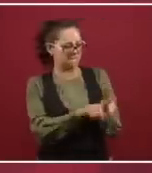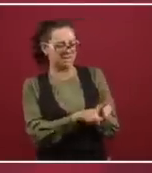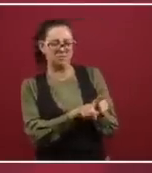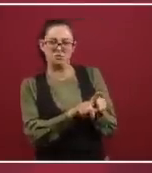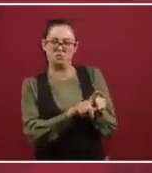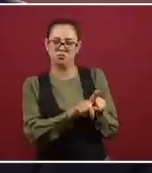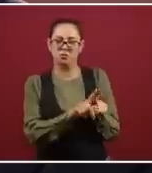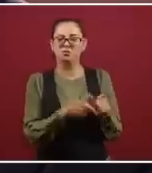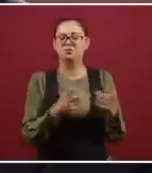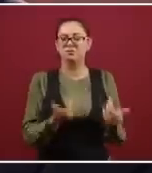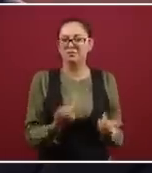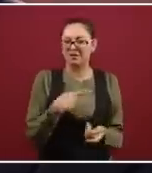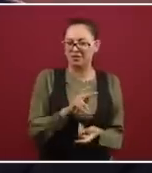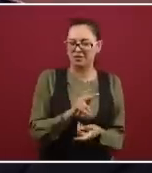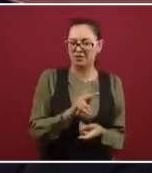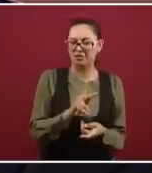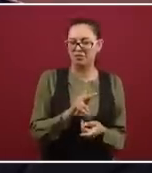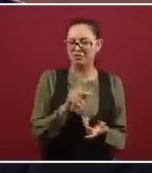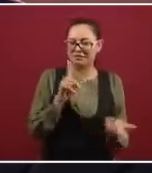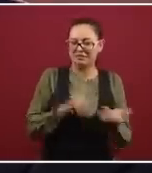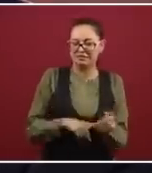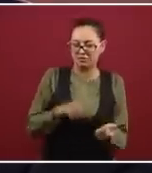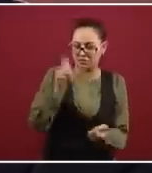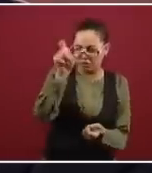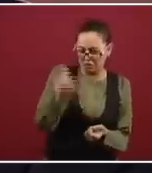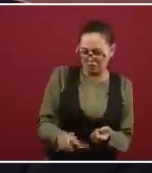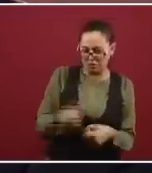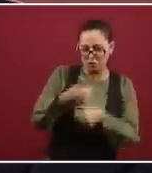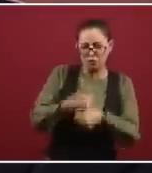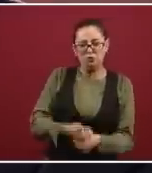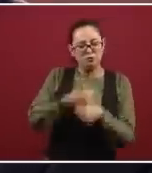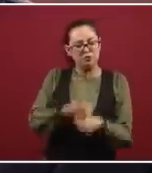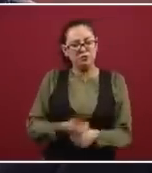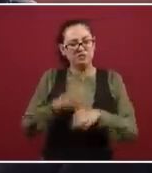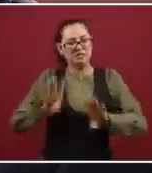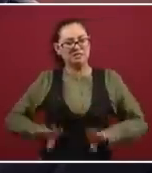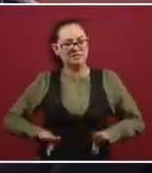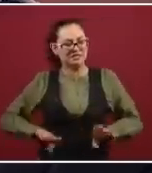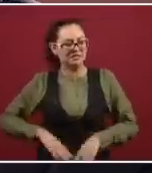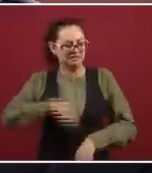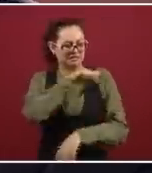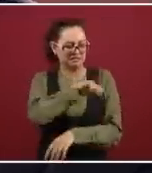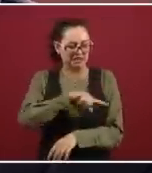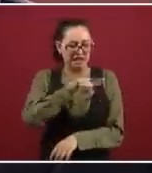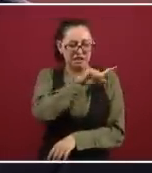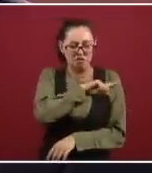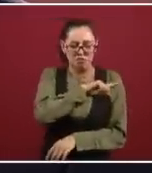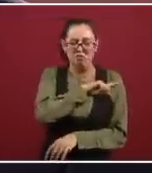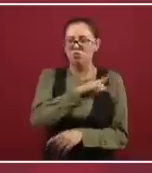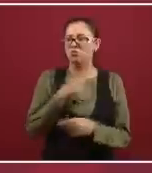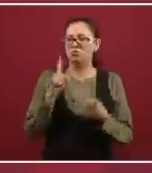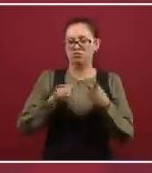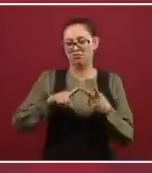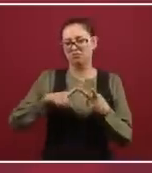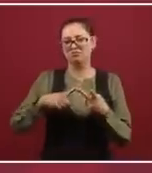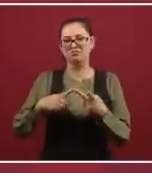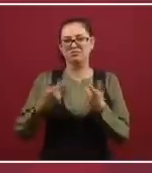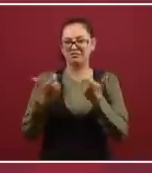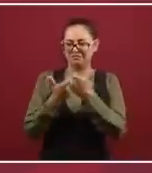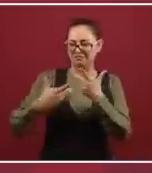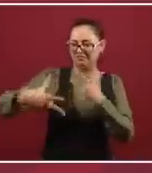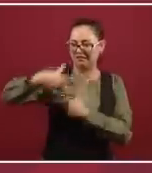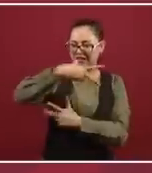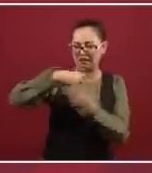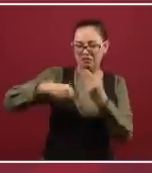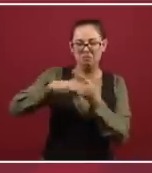personal, tanto como la salud social. Y también tiene que ver con la exclusión económica y con grandes